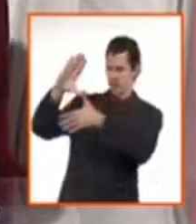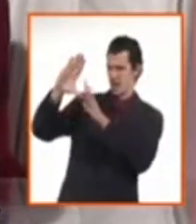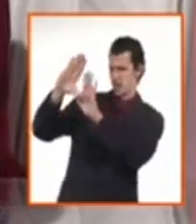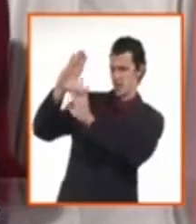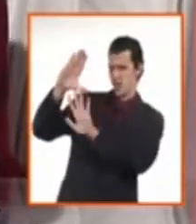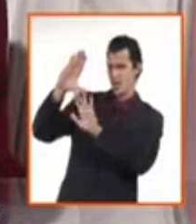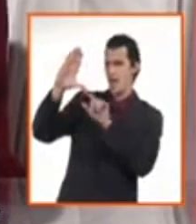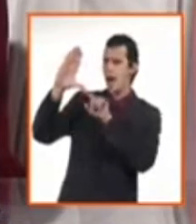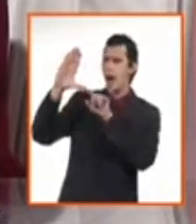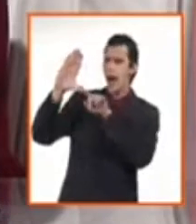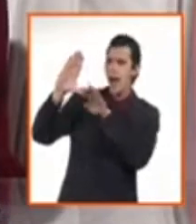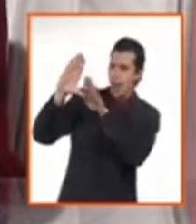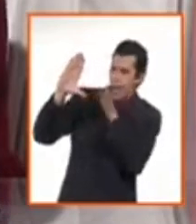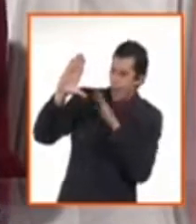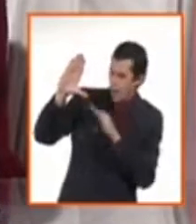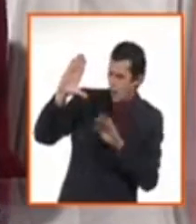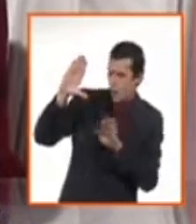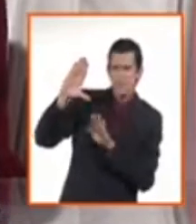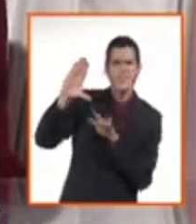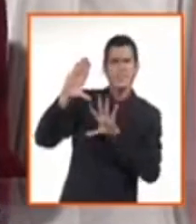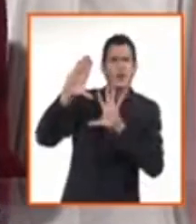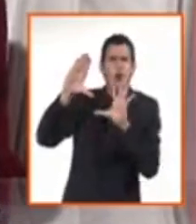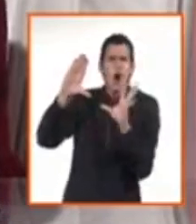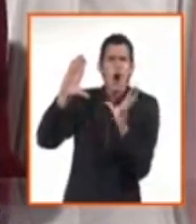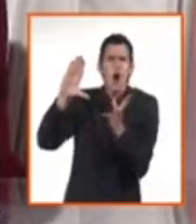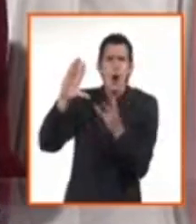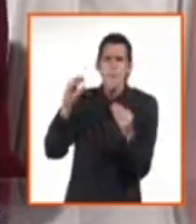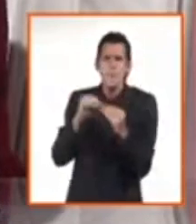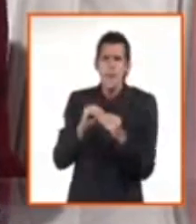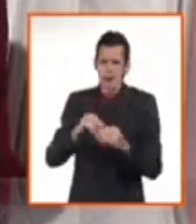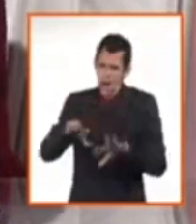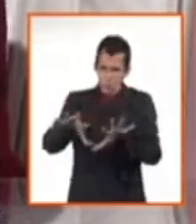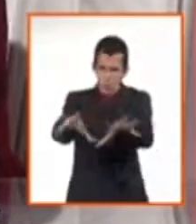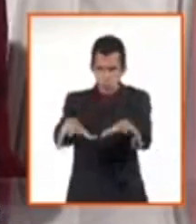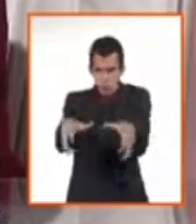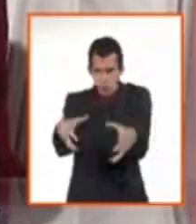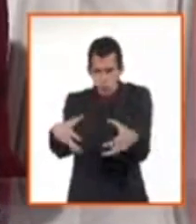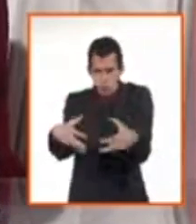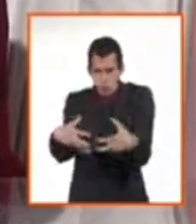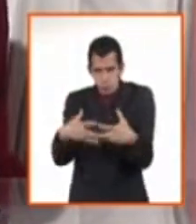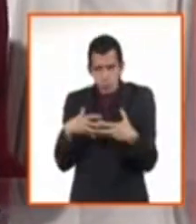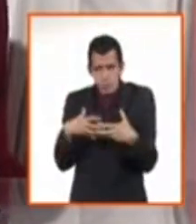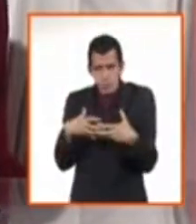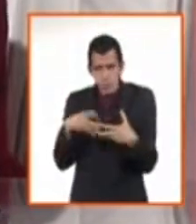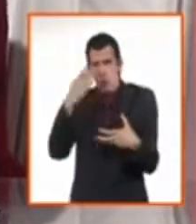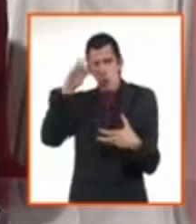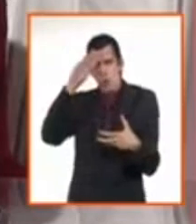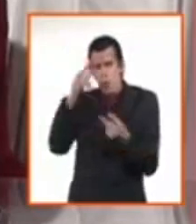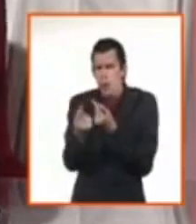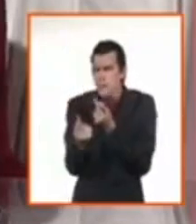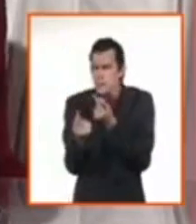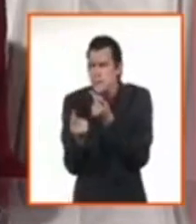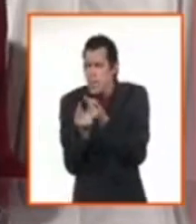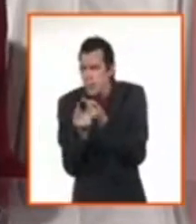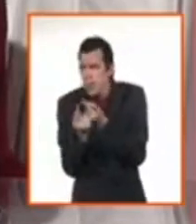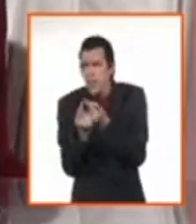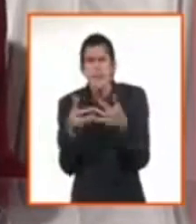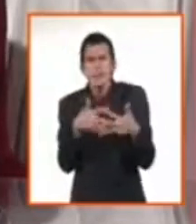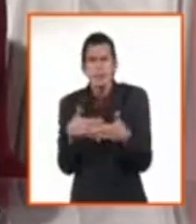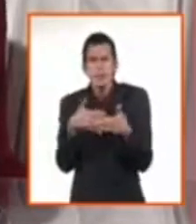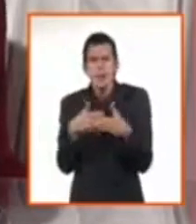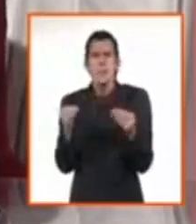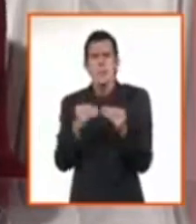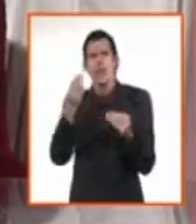todo pasa por los dineros y los negocios y la manera en que se están comportando mucho desprecio para américa latina pero yo lo que he visto